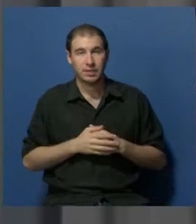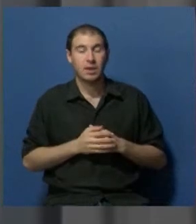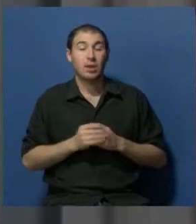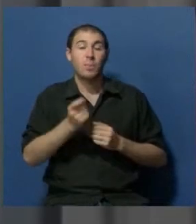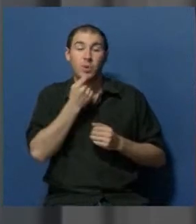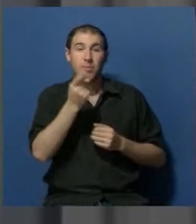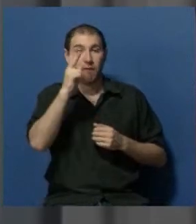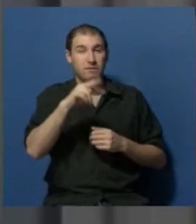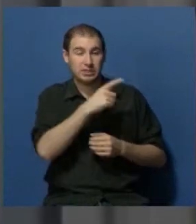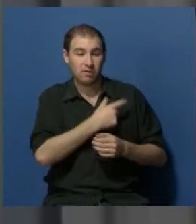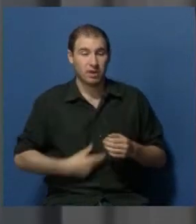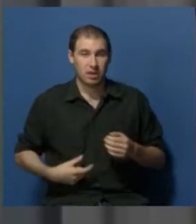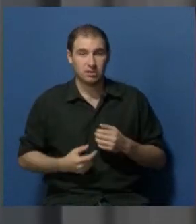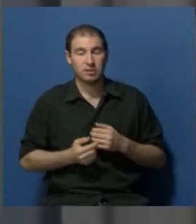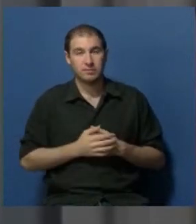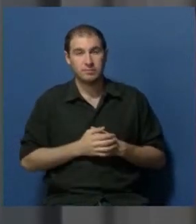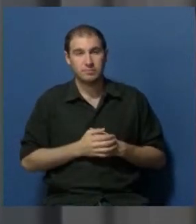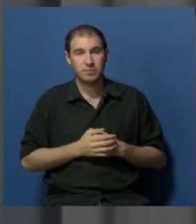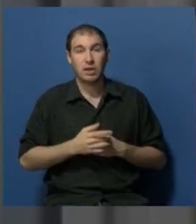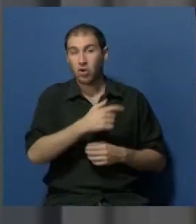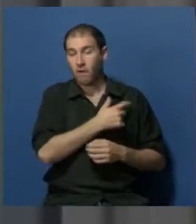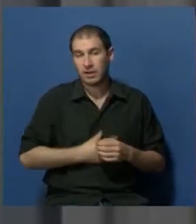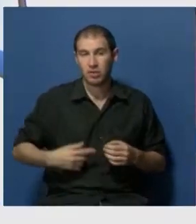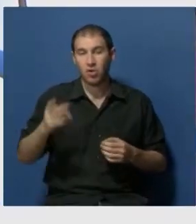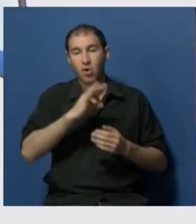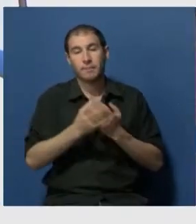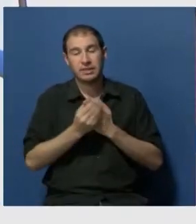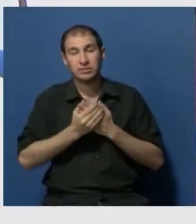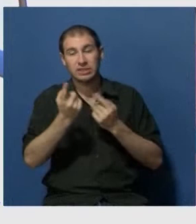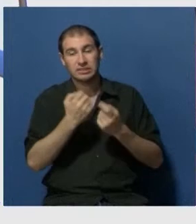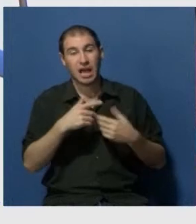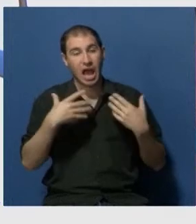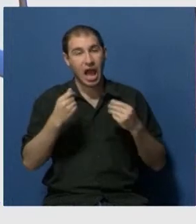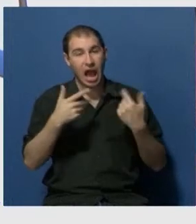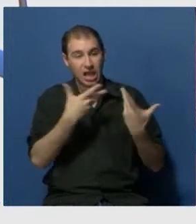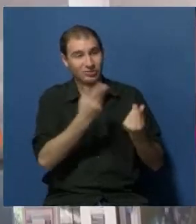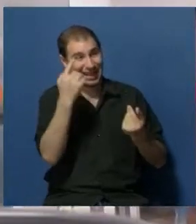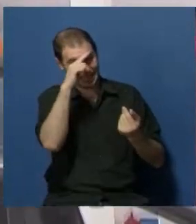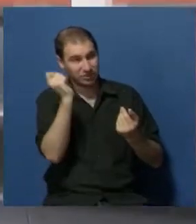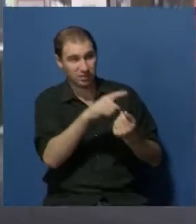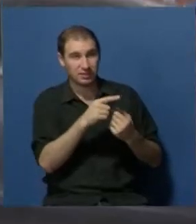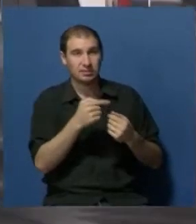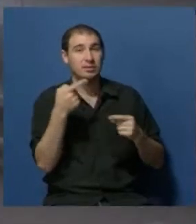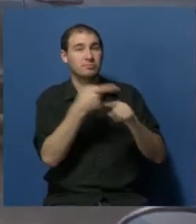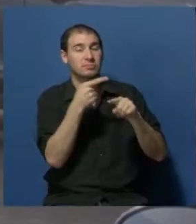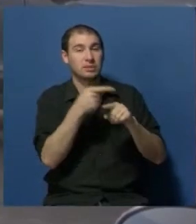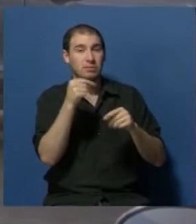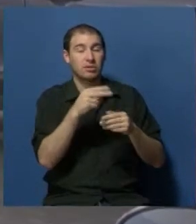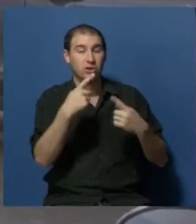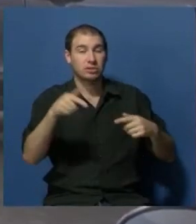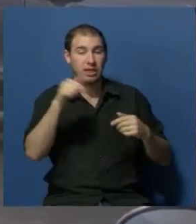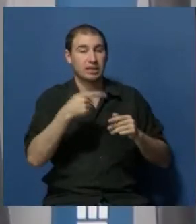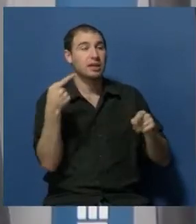caso de que la vicegobernadora, el gobernador o los ministros necesiten ayuda para ir a la nación, hay que ir a reclamar este tipo de